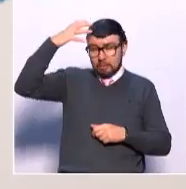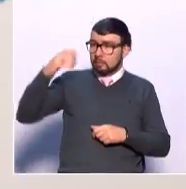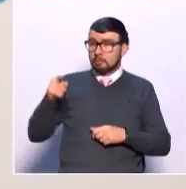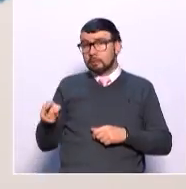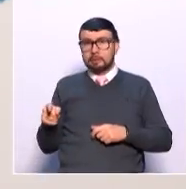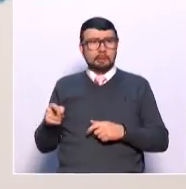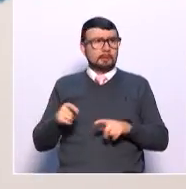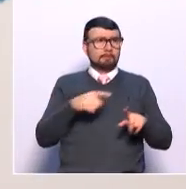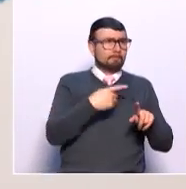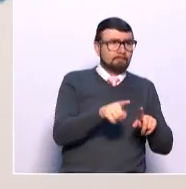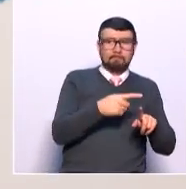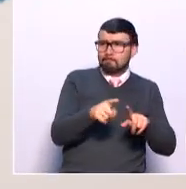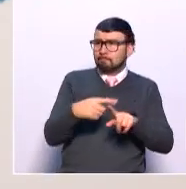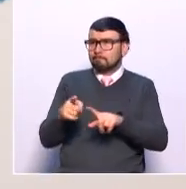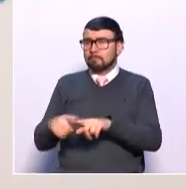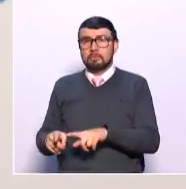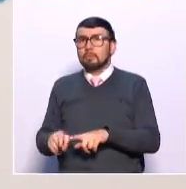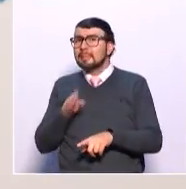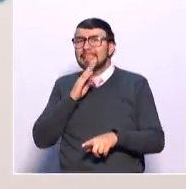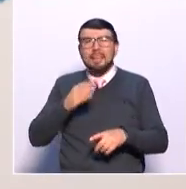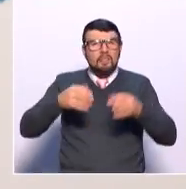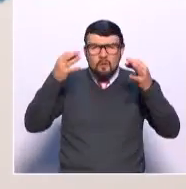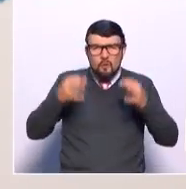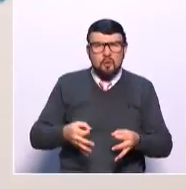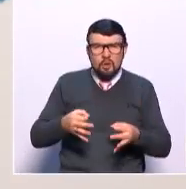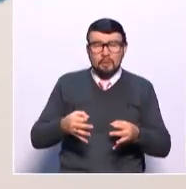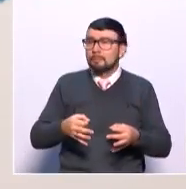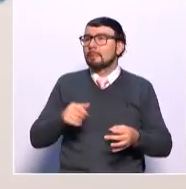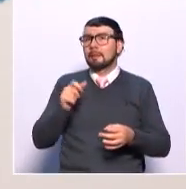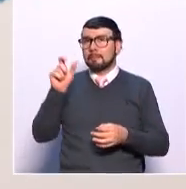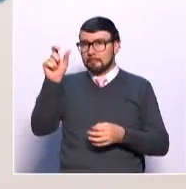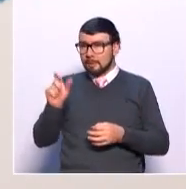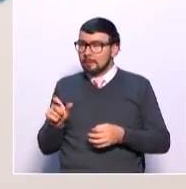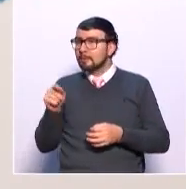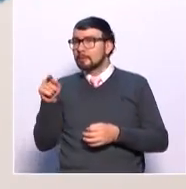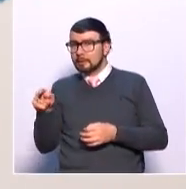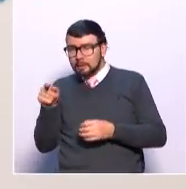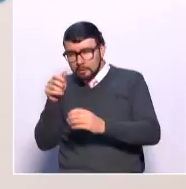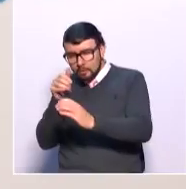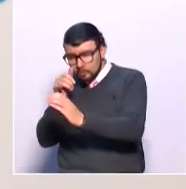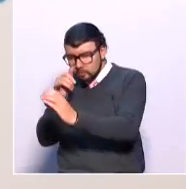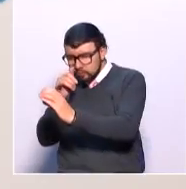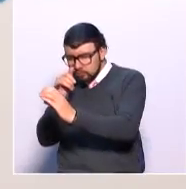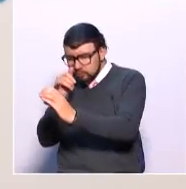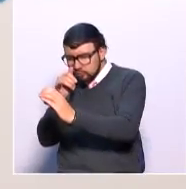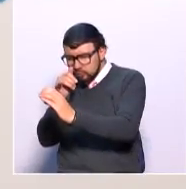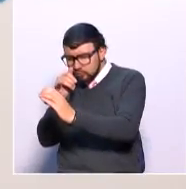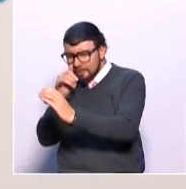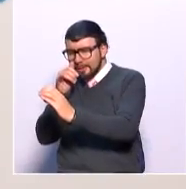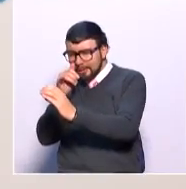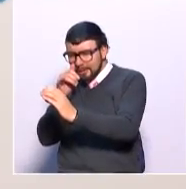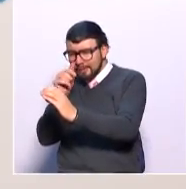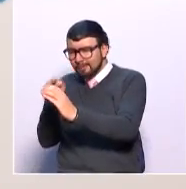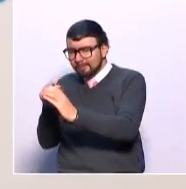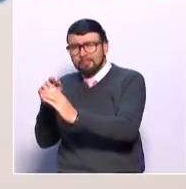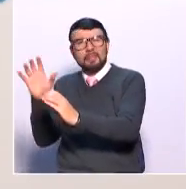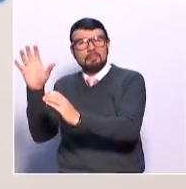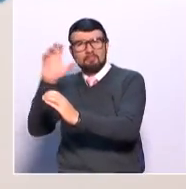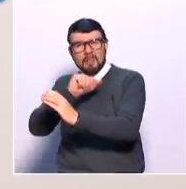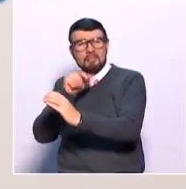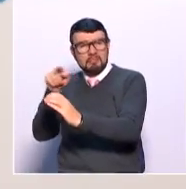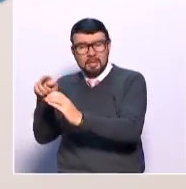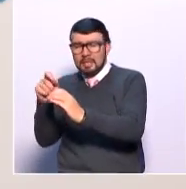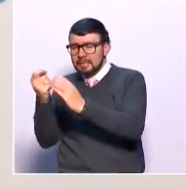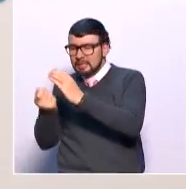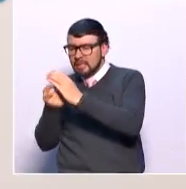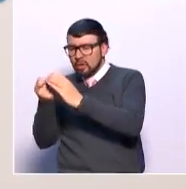pues es otra cosa quien nos confirma eso el que está atrás de cámaras el patólogo ahora con su microscopio diciendo célula de tal